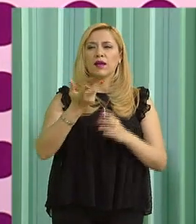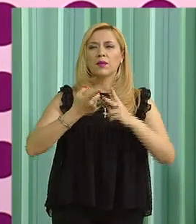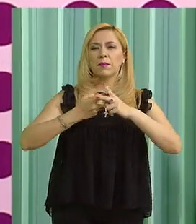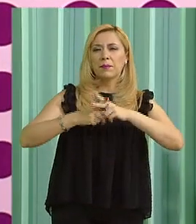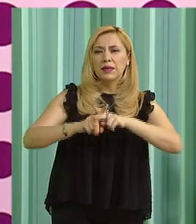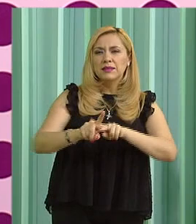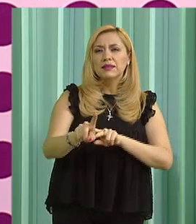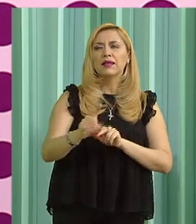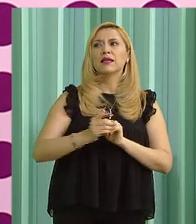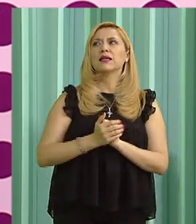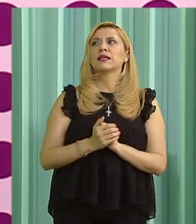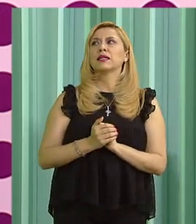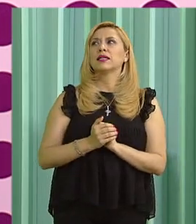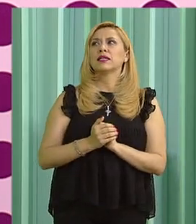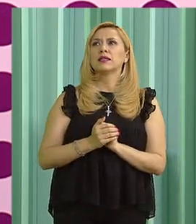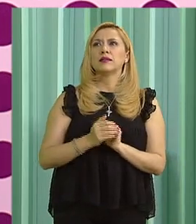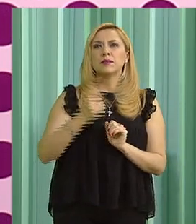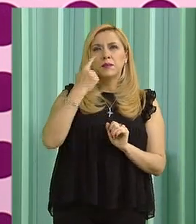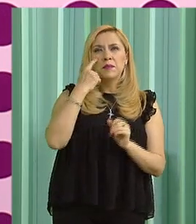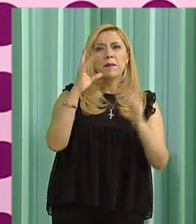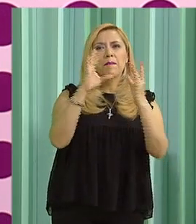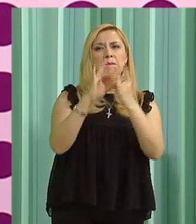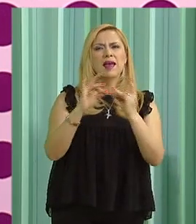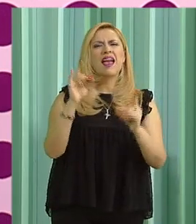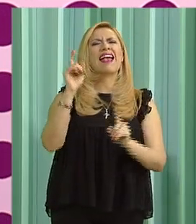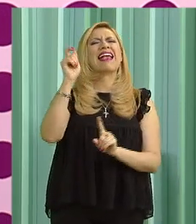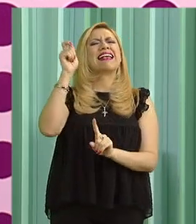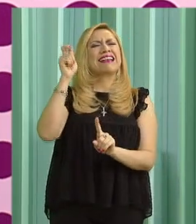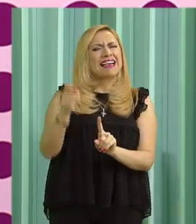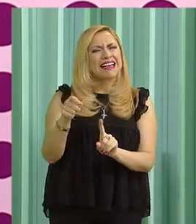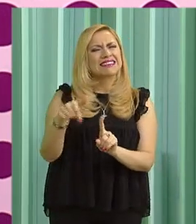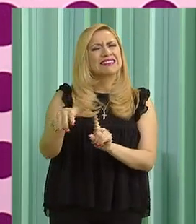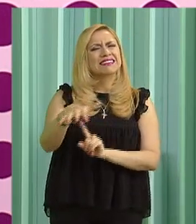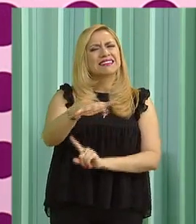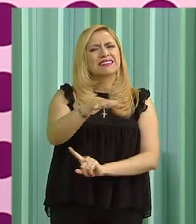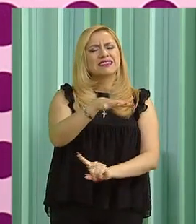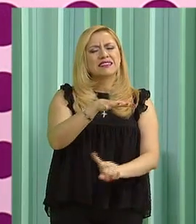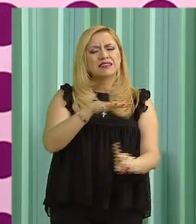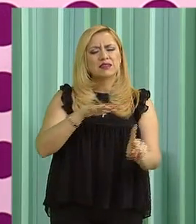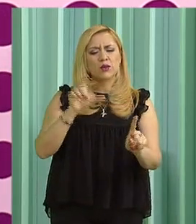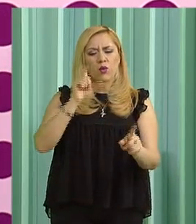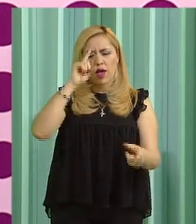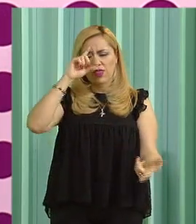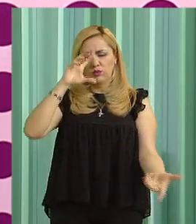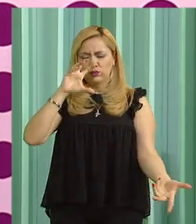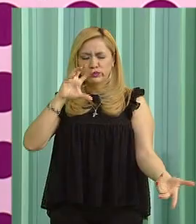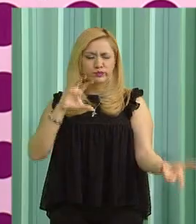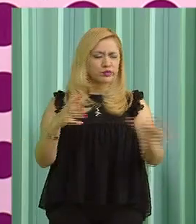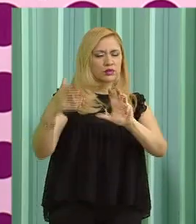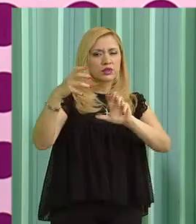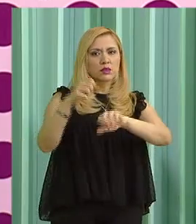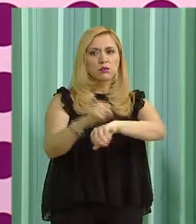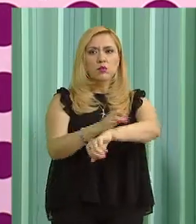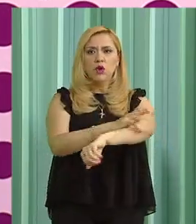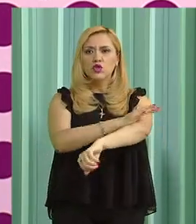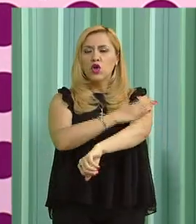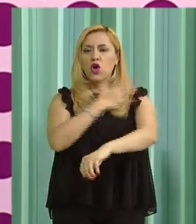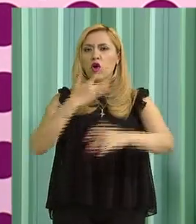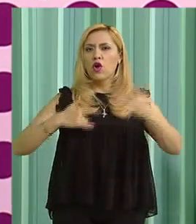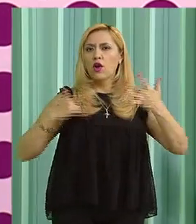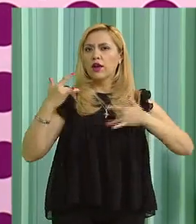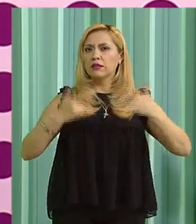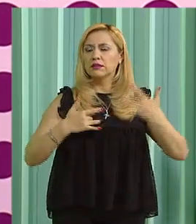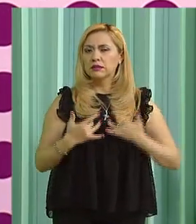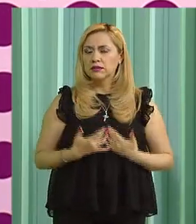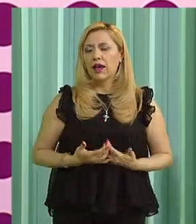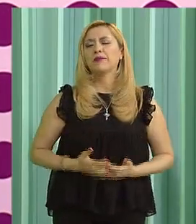vez un poco poniendo en contexto a qué nos referimos con el impacto psicológico y emocional en general, y